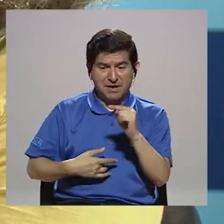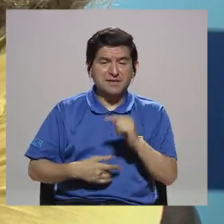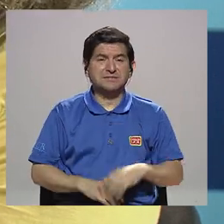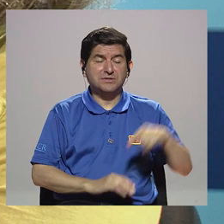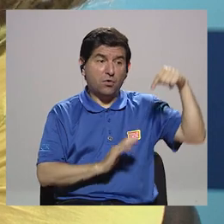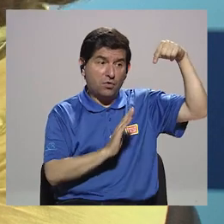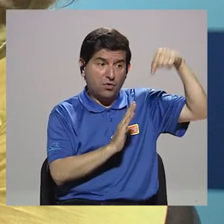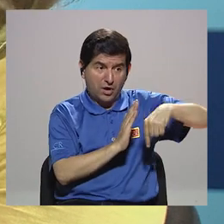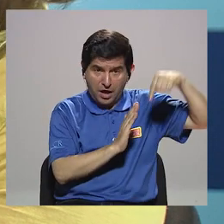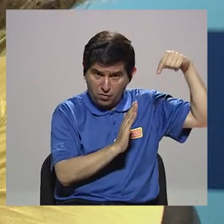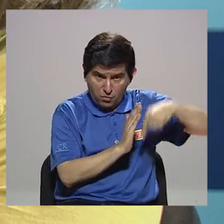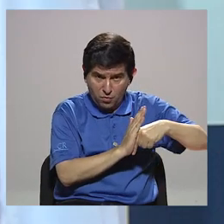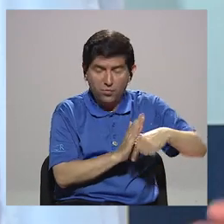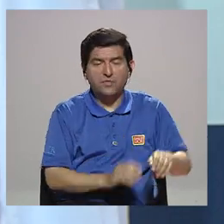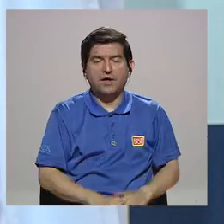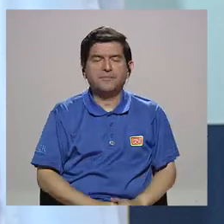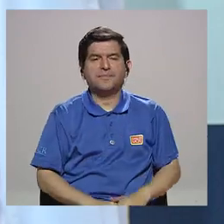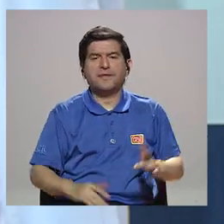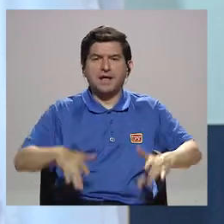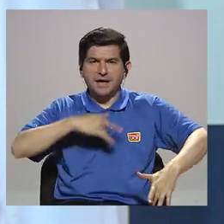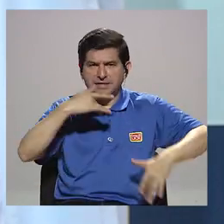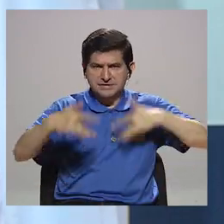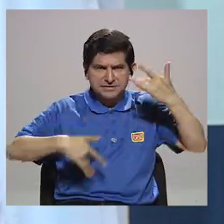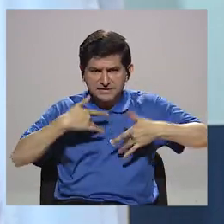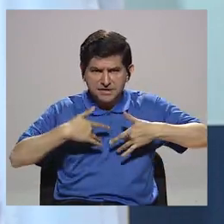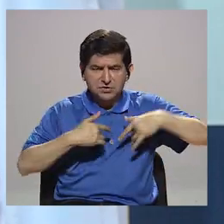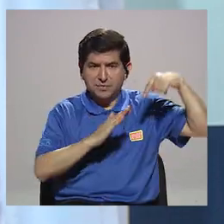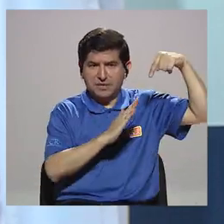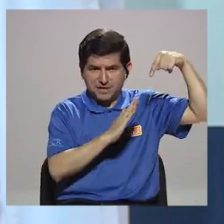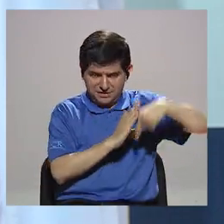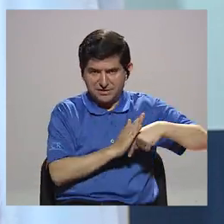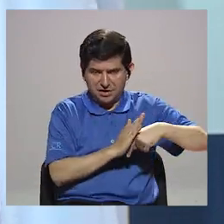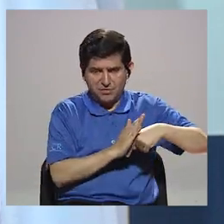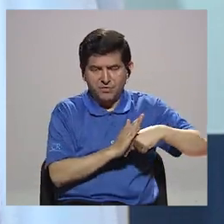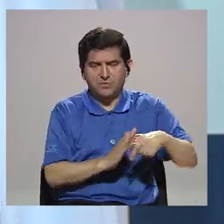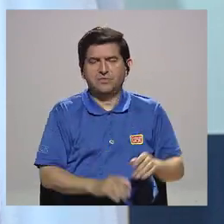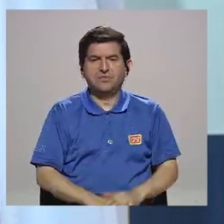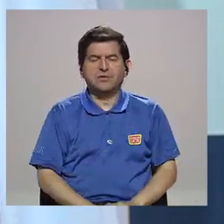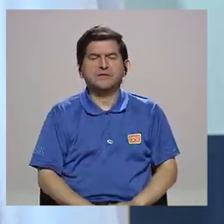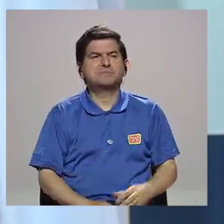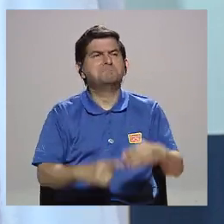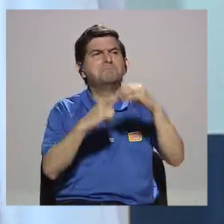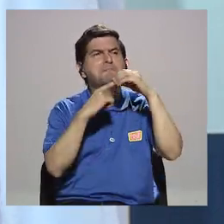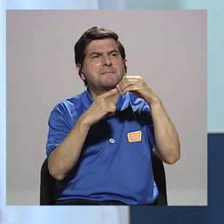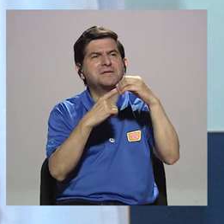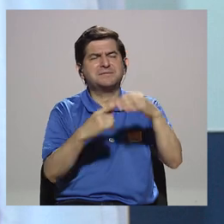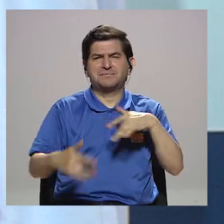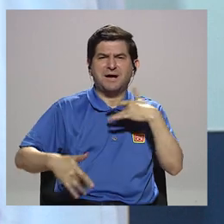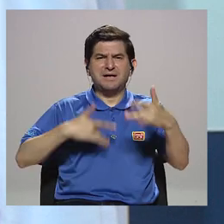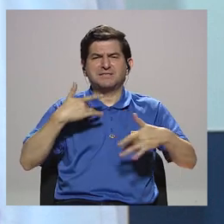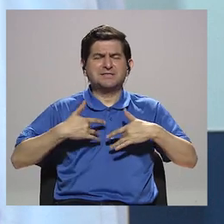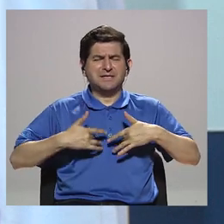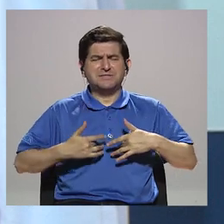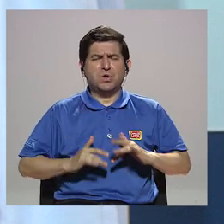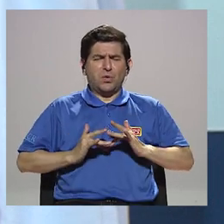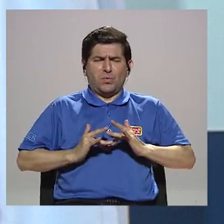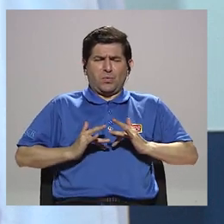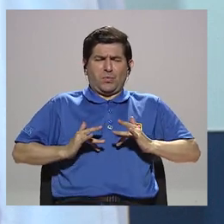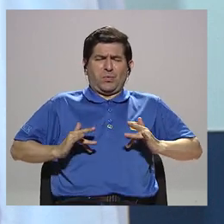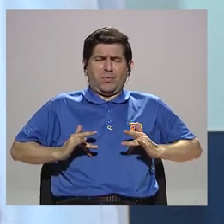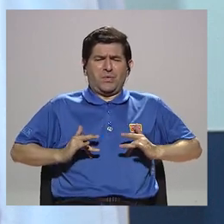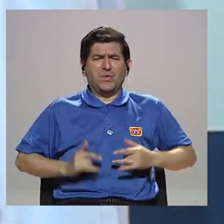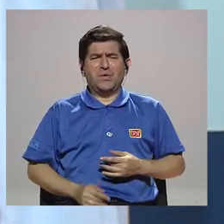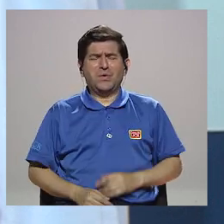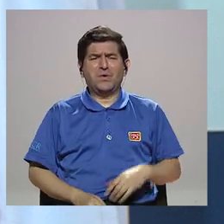estas agudas es lo que nos decía antes. Los síntomas de las agudas, exactamente. Principalmente esa sensación de